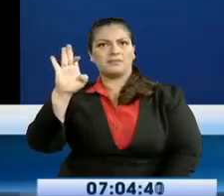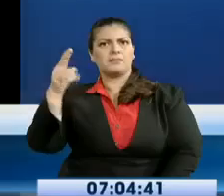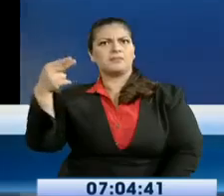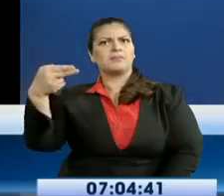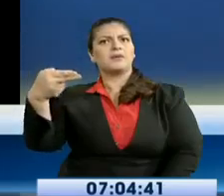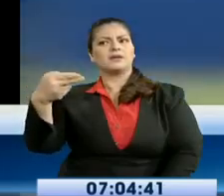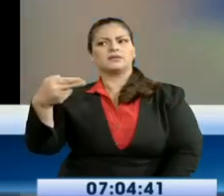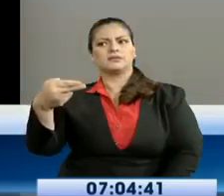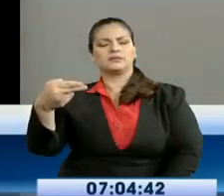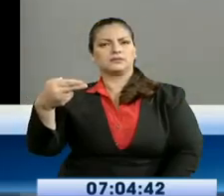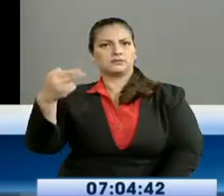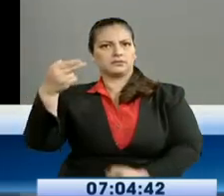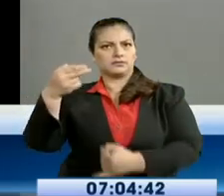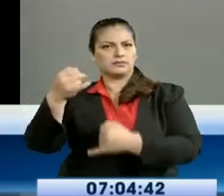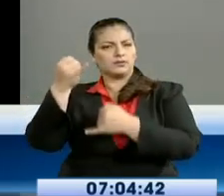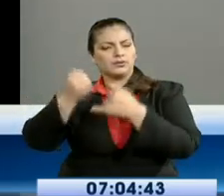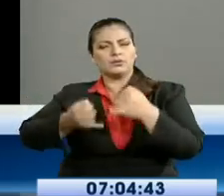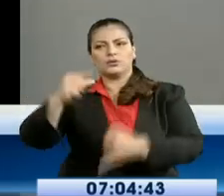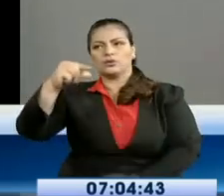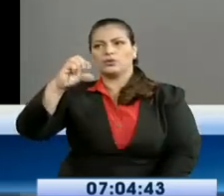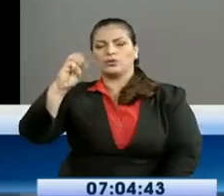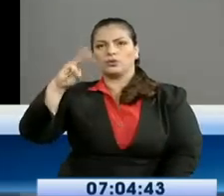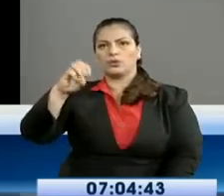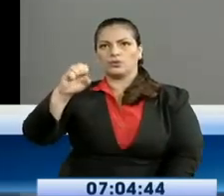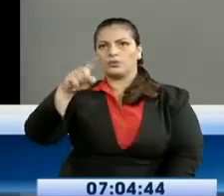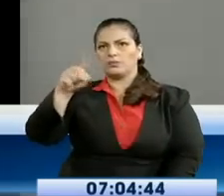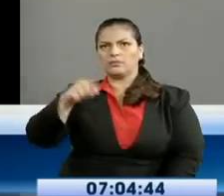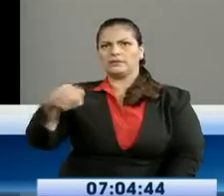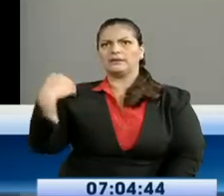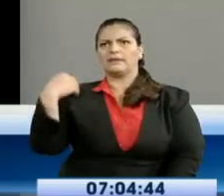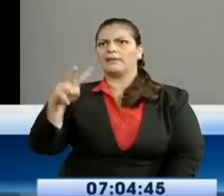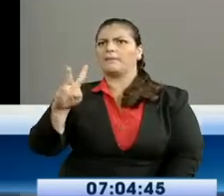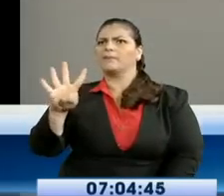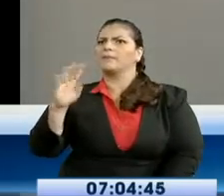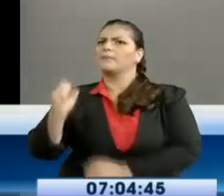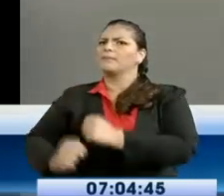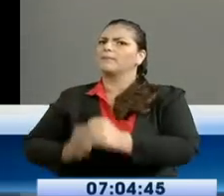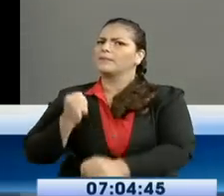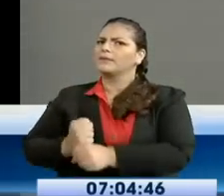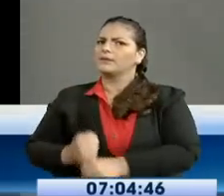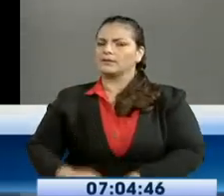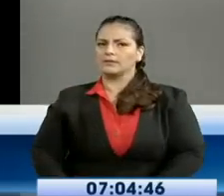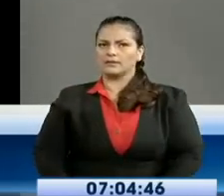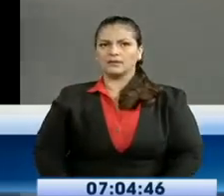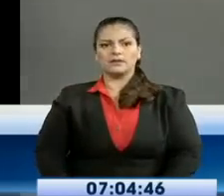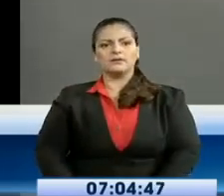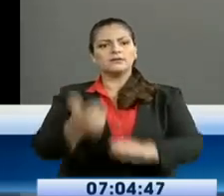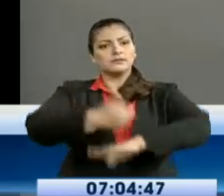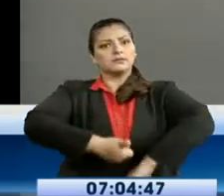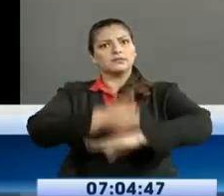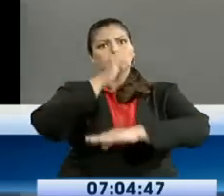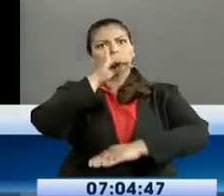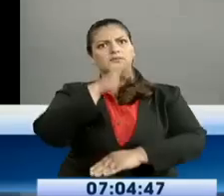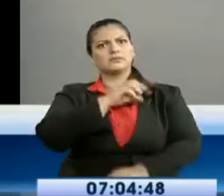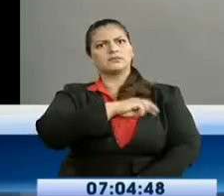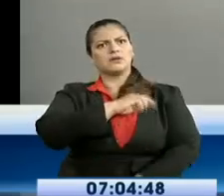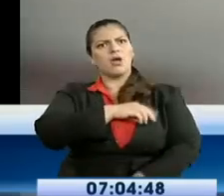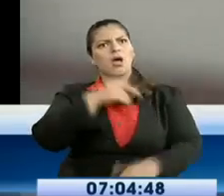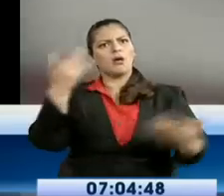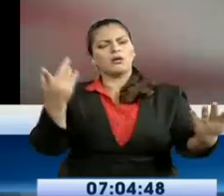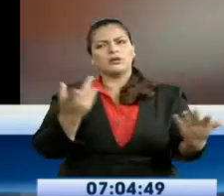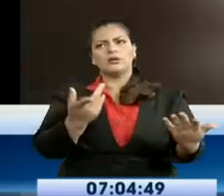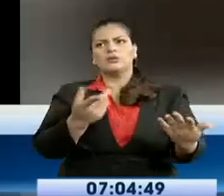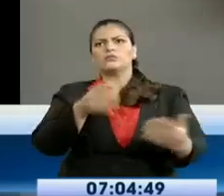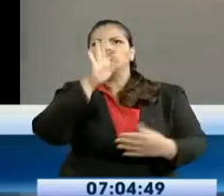es donde debe, y ahí es donde se debe poner de manifiesto ese verdadero espíritu de cuerpo para respaldar a su así compañera, es, a la mujer, es. A la oficial. Eso debe